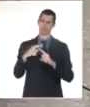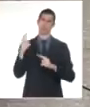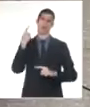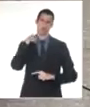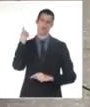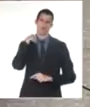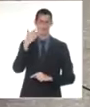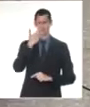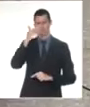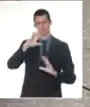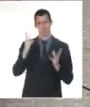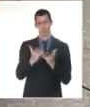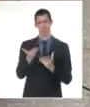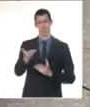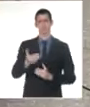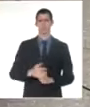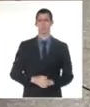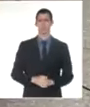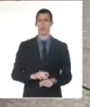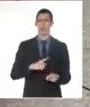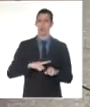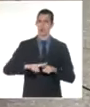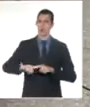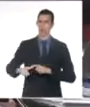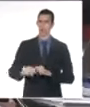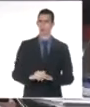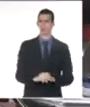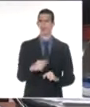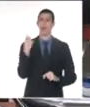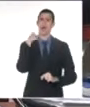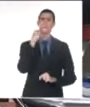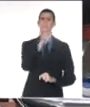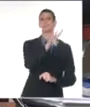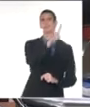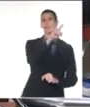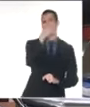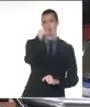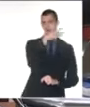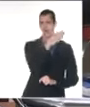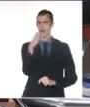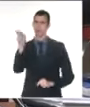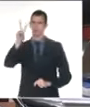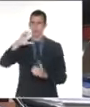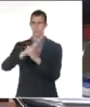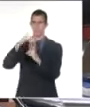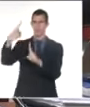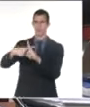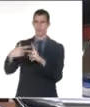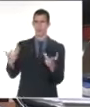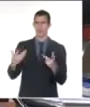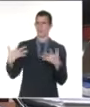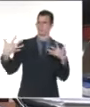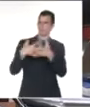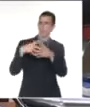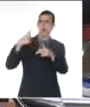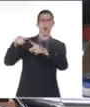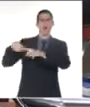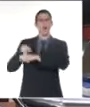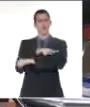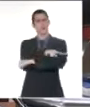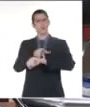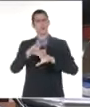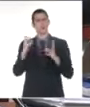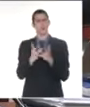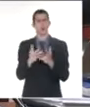También el encuentro de solidaridad con Cuba del 29 de abril al 2 de mayo. El objetivo es reforzar la solidaridad internacional con